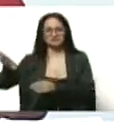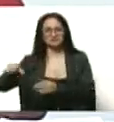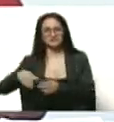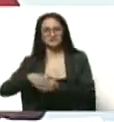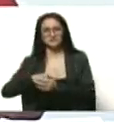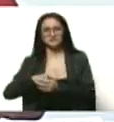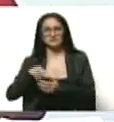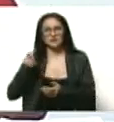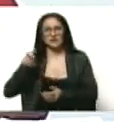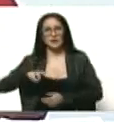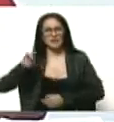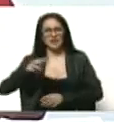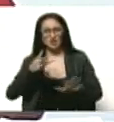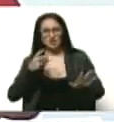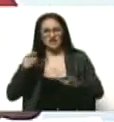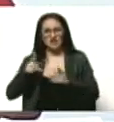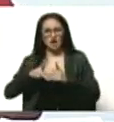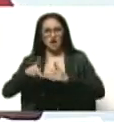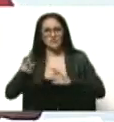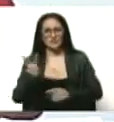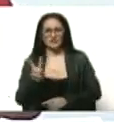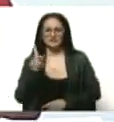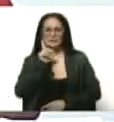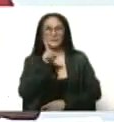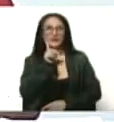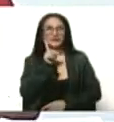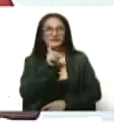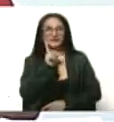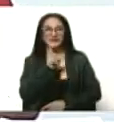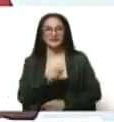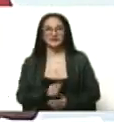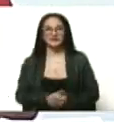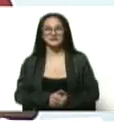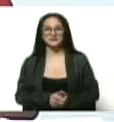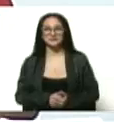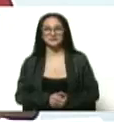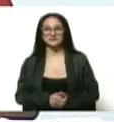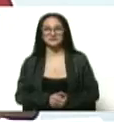tienen caminando 800 kilómetros desde Venezuela. Mentira.